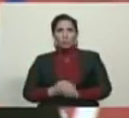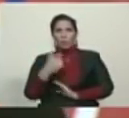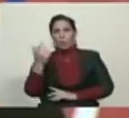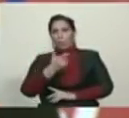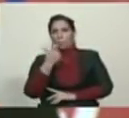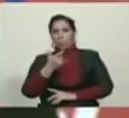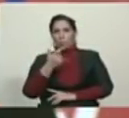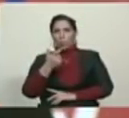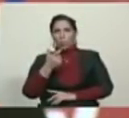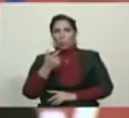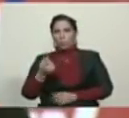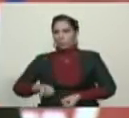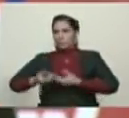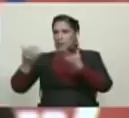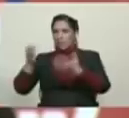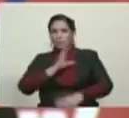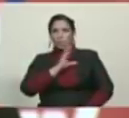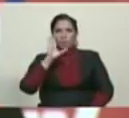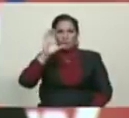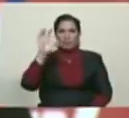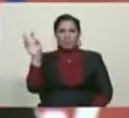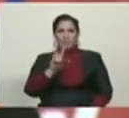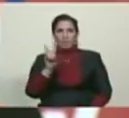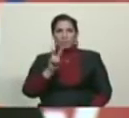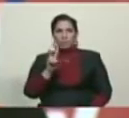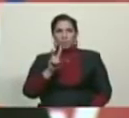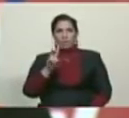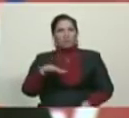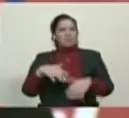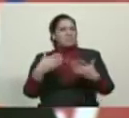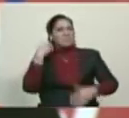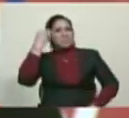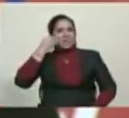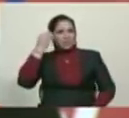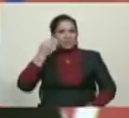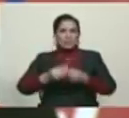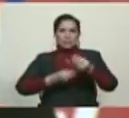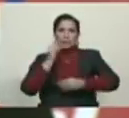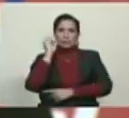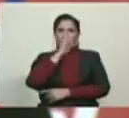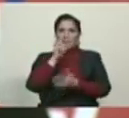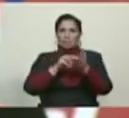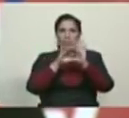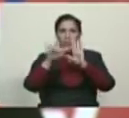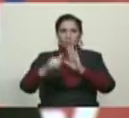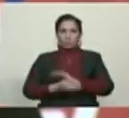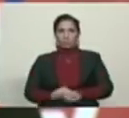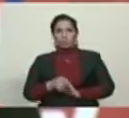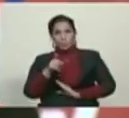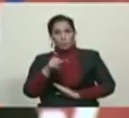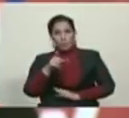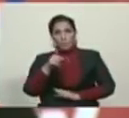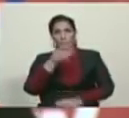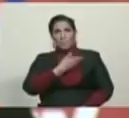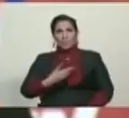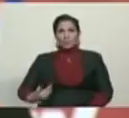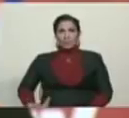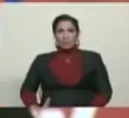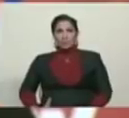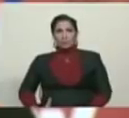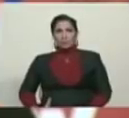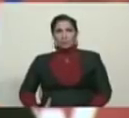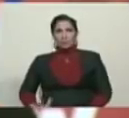la soberanía, entregar a Venezuela, ¿qué piensa hacer la Asamblea Nacional Constituyente, de la cual usted es presidente, para